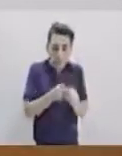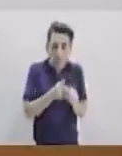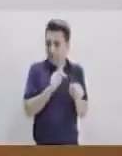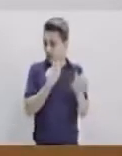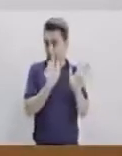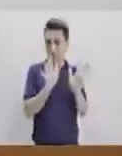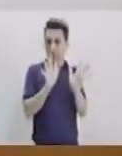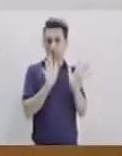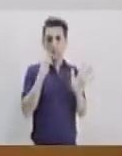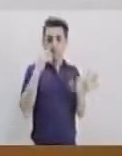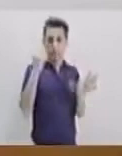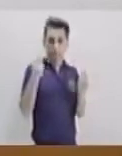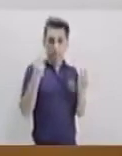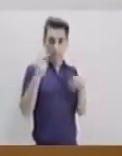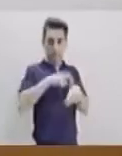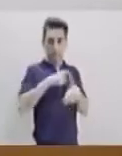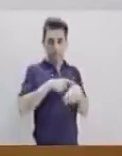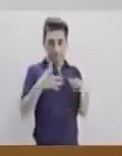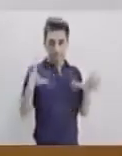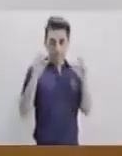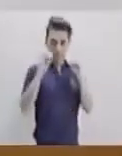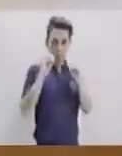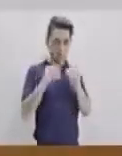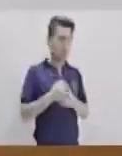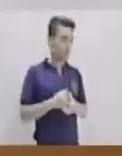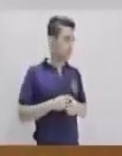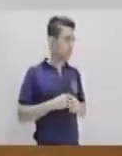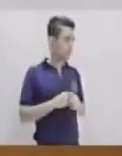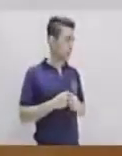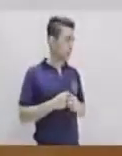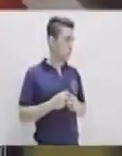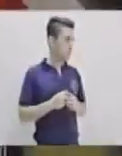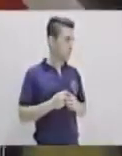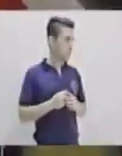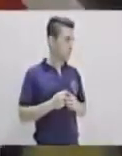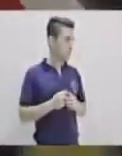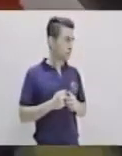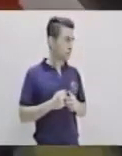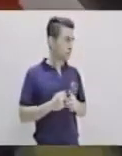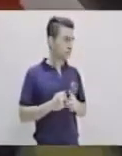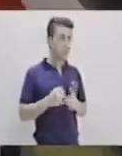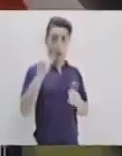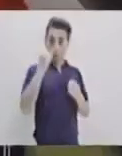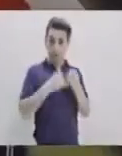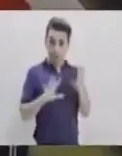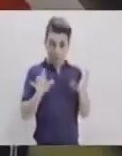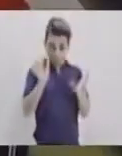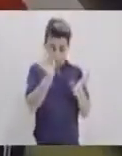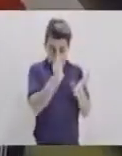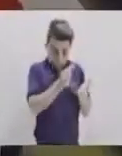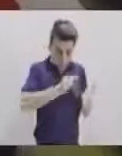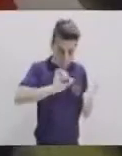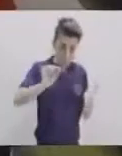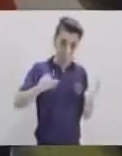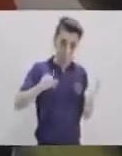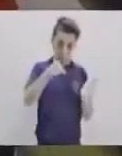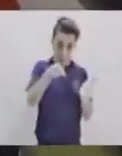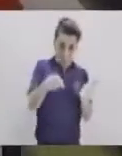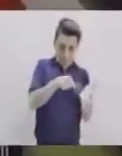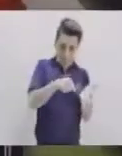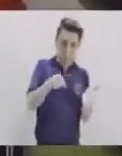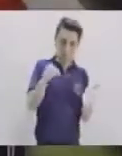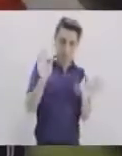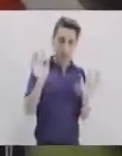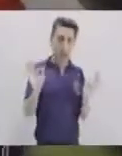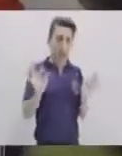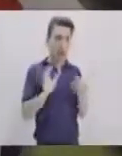vamos a tratar de agilizar un poco esto. Ok, terminamos de calcar y